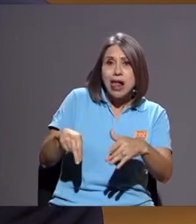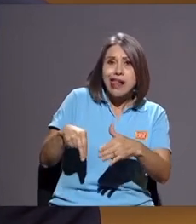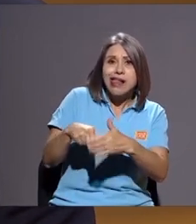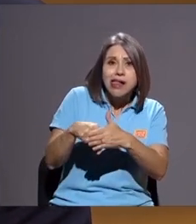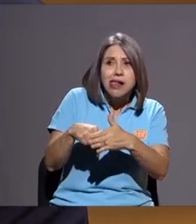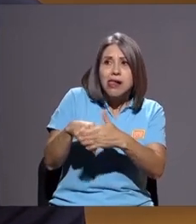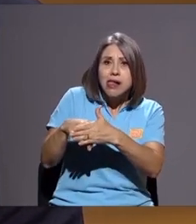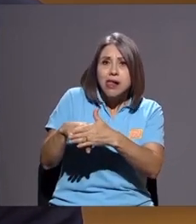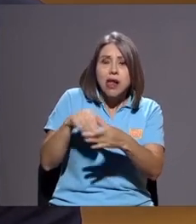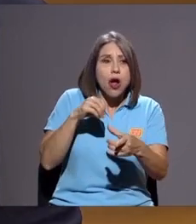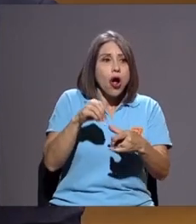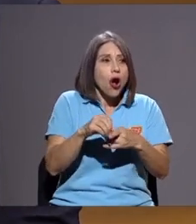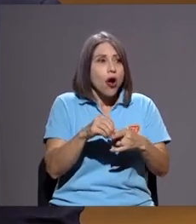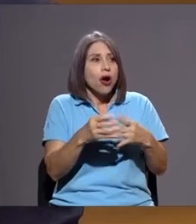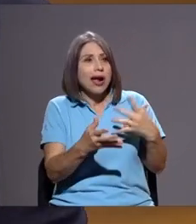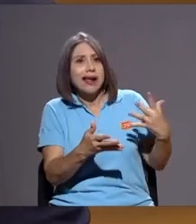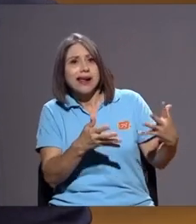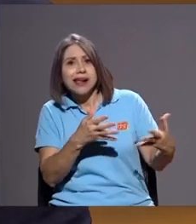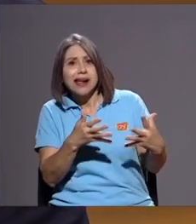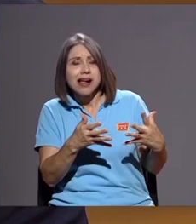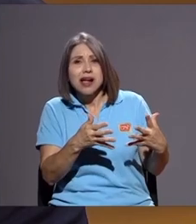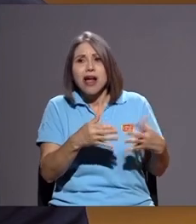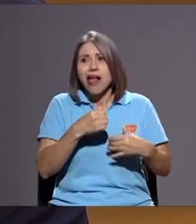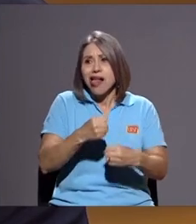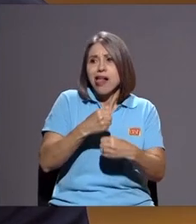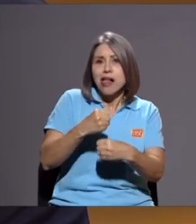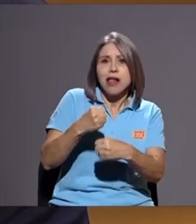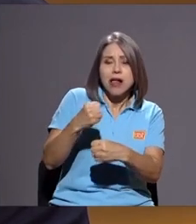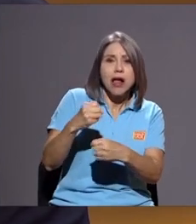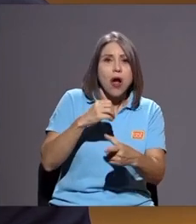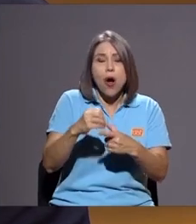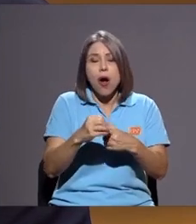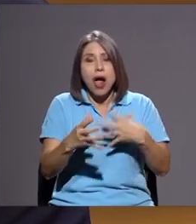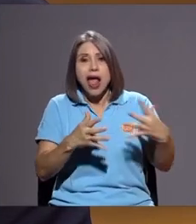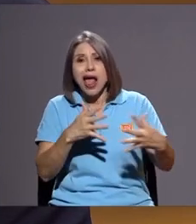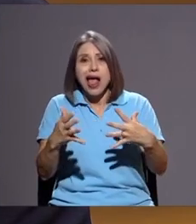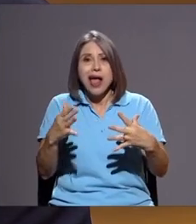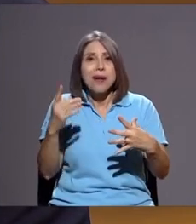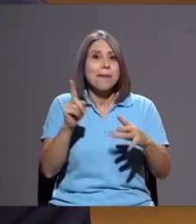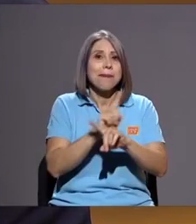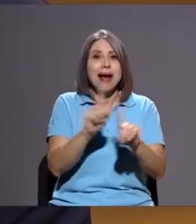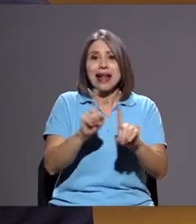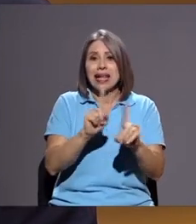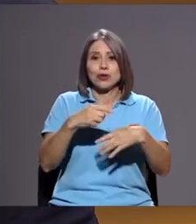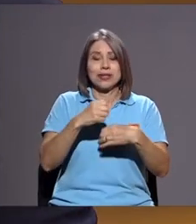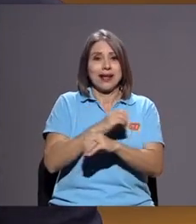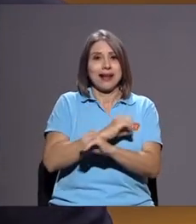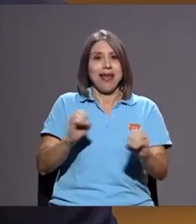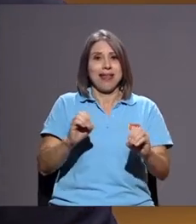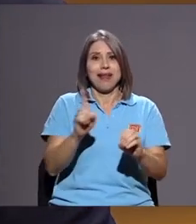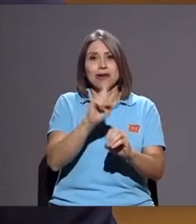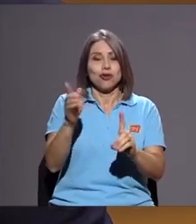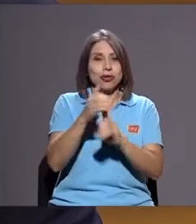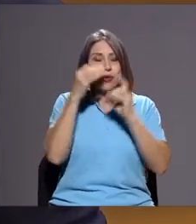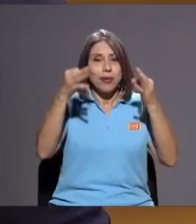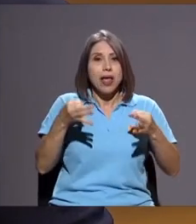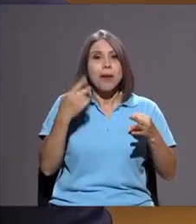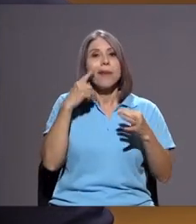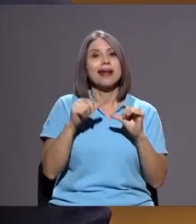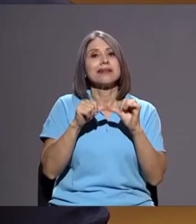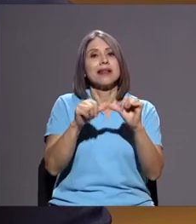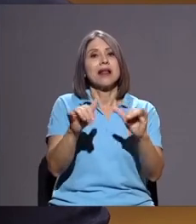que bloquea carreteras y alguien que lanza la gente la huelga para para que no se tome ninguna disposición y siguieron lo mismo